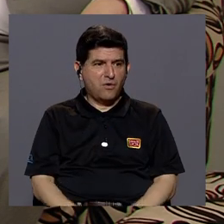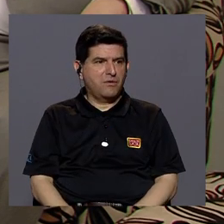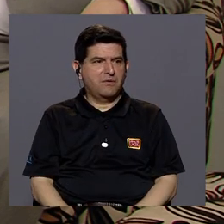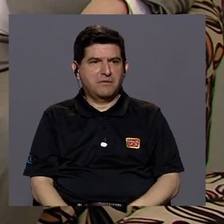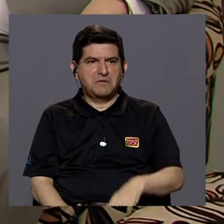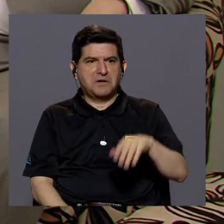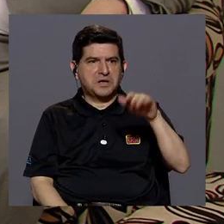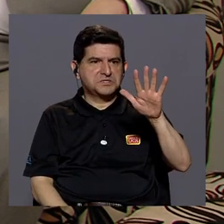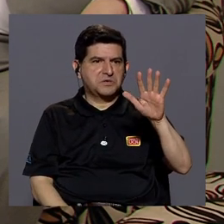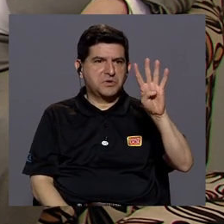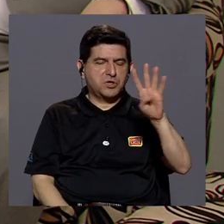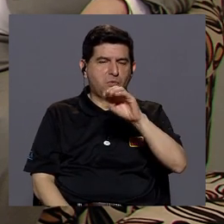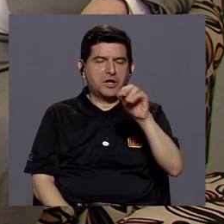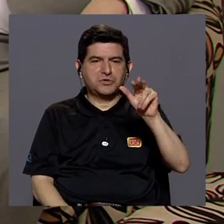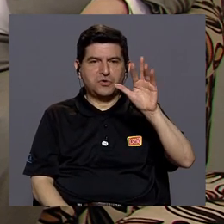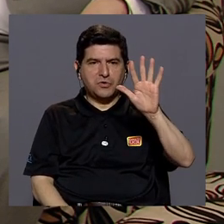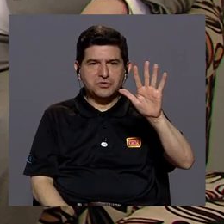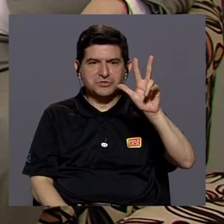con las que se llevaron